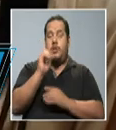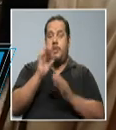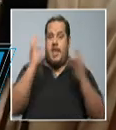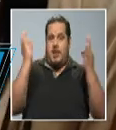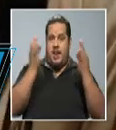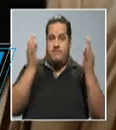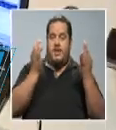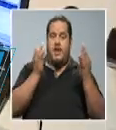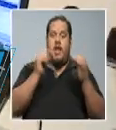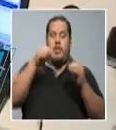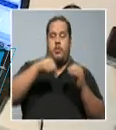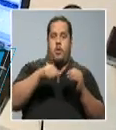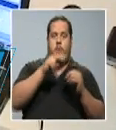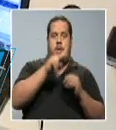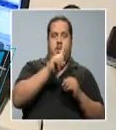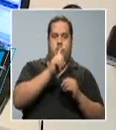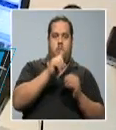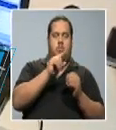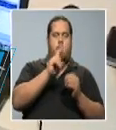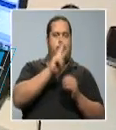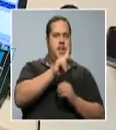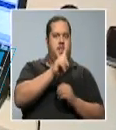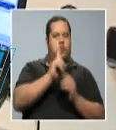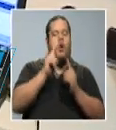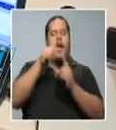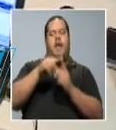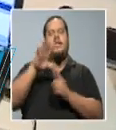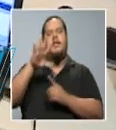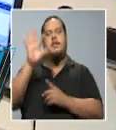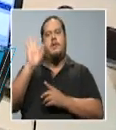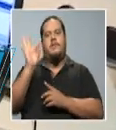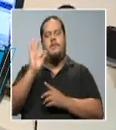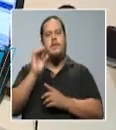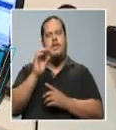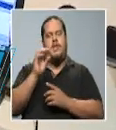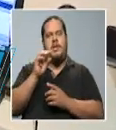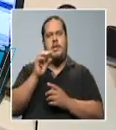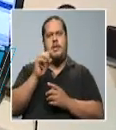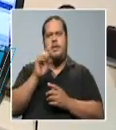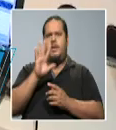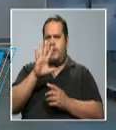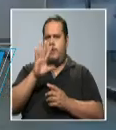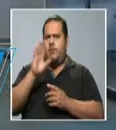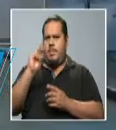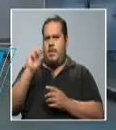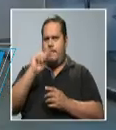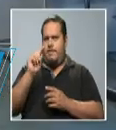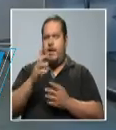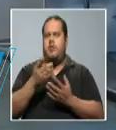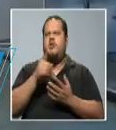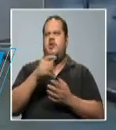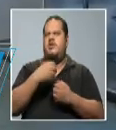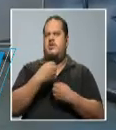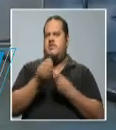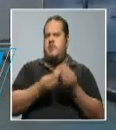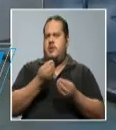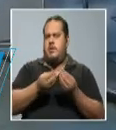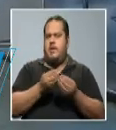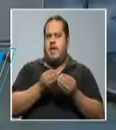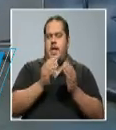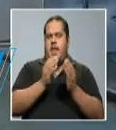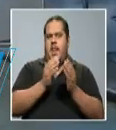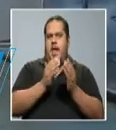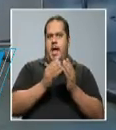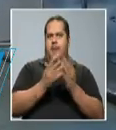hasta el 25 de febrero en el Centro de Eventos Pedregal, ubicado en San Antonio de Belén. Es organizado por la Cámara Costarricense de la